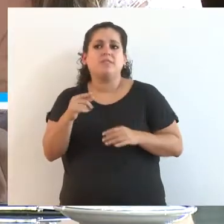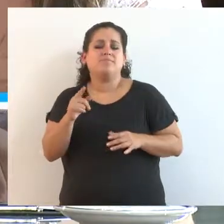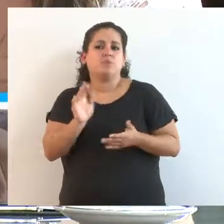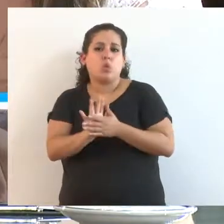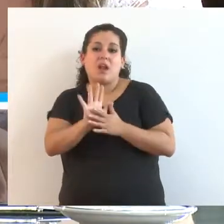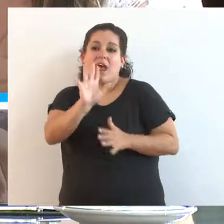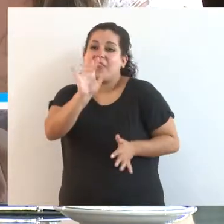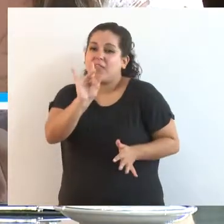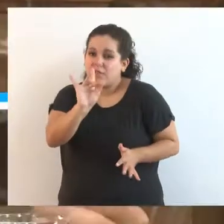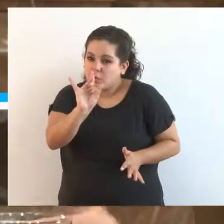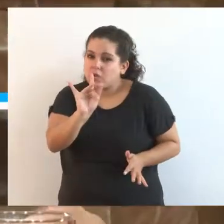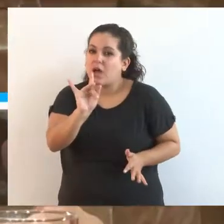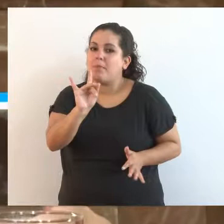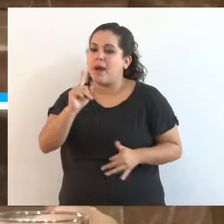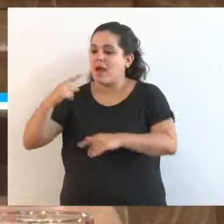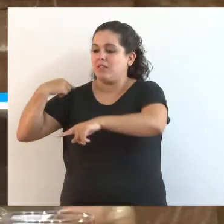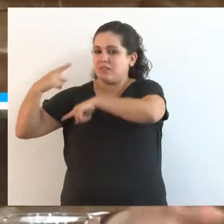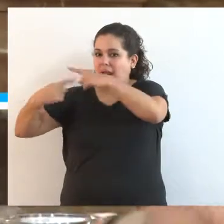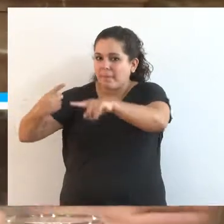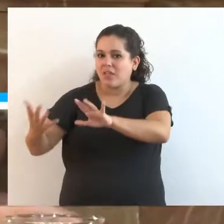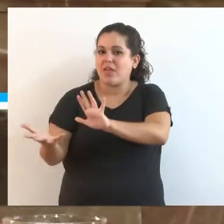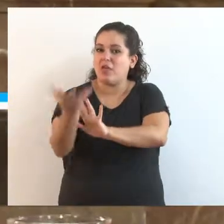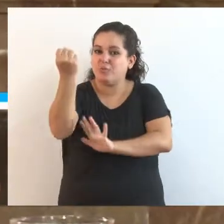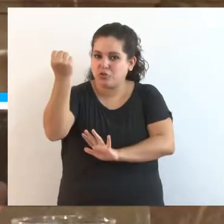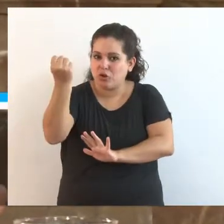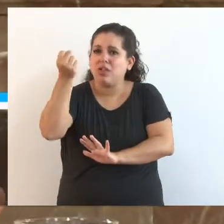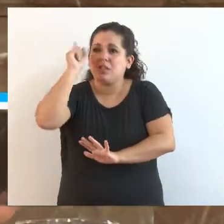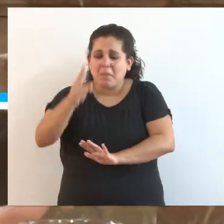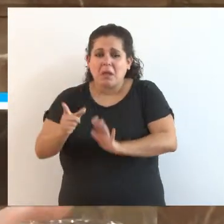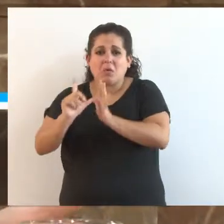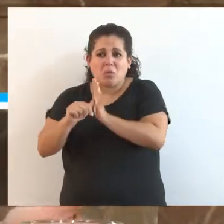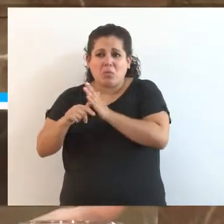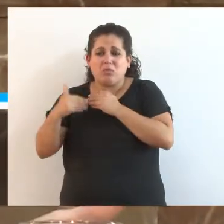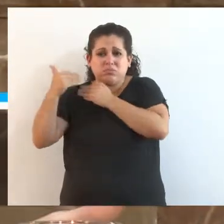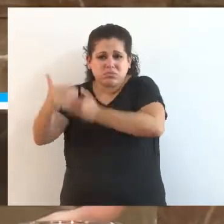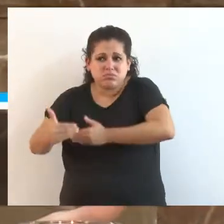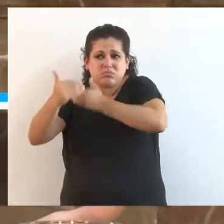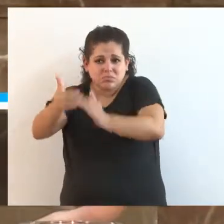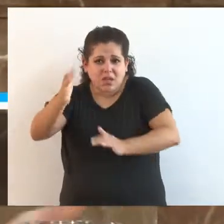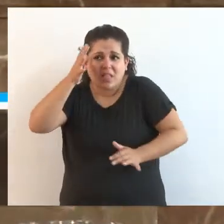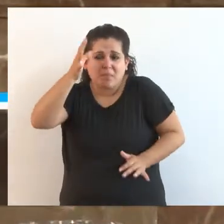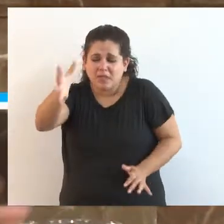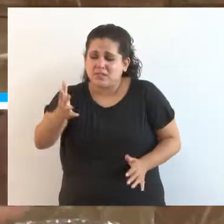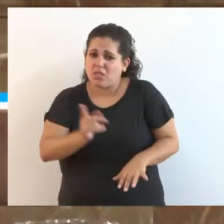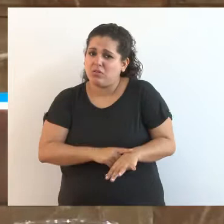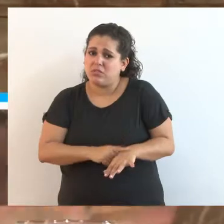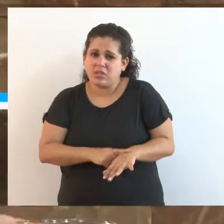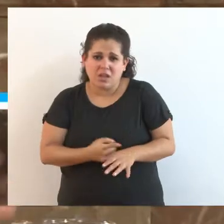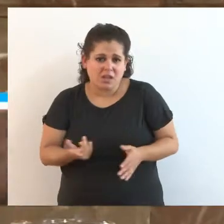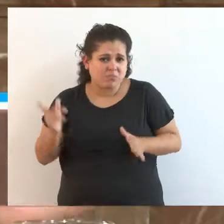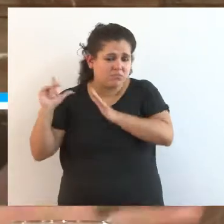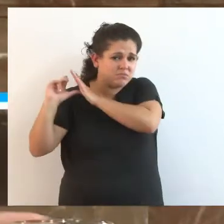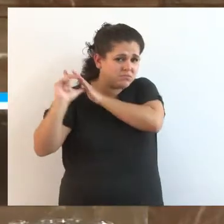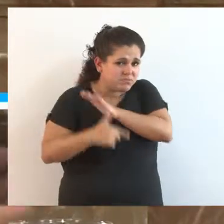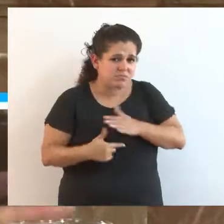era la dificultad en el trámite de adopción y la cantidad de tiempo que los niños estaban institucionalizados. Para tener un